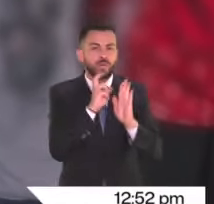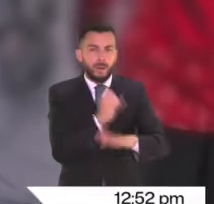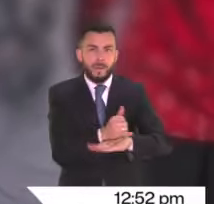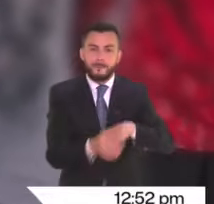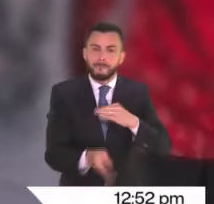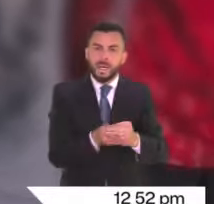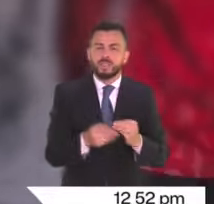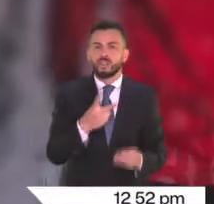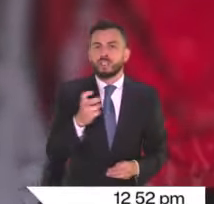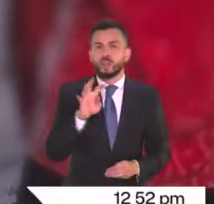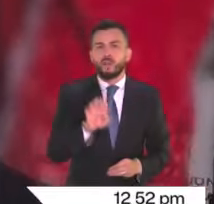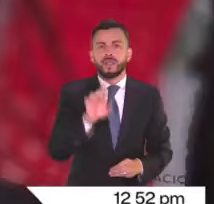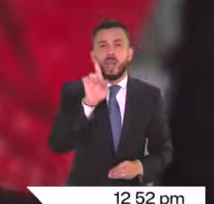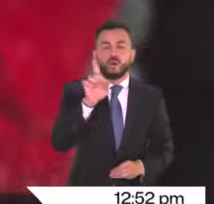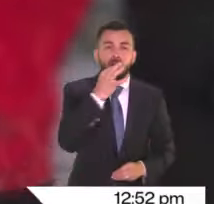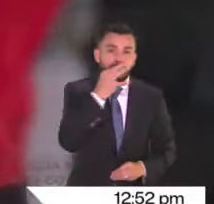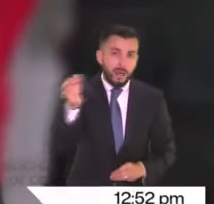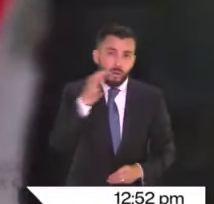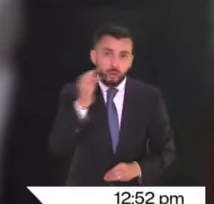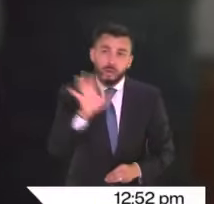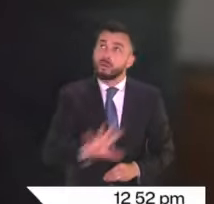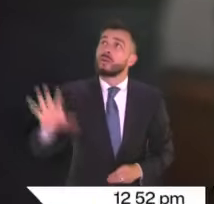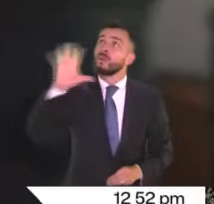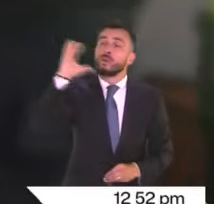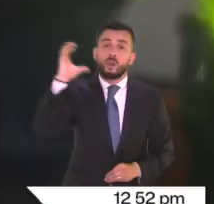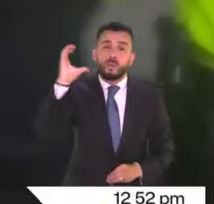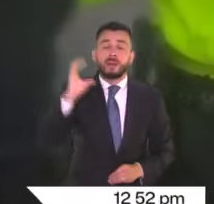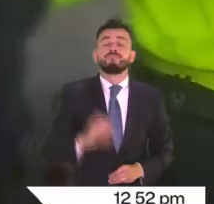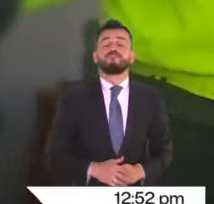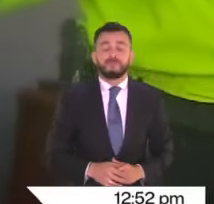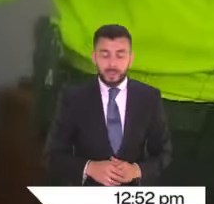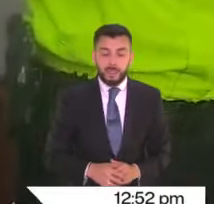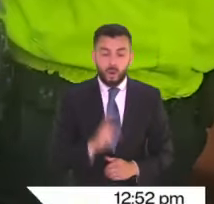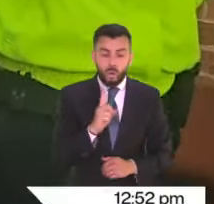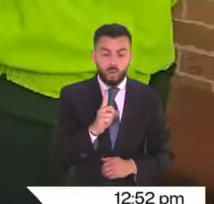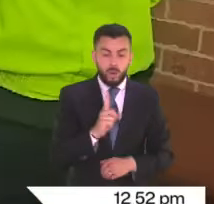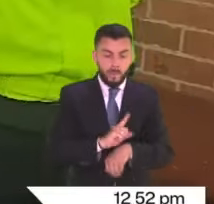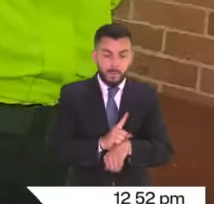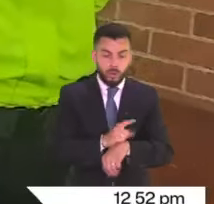denuncias. En el país van más de 15.600 casos, uno cada 17 minutos.